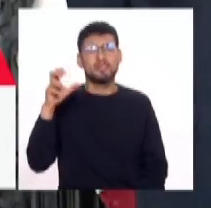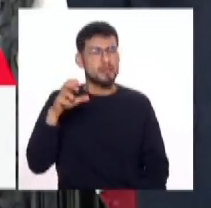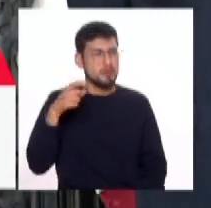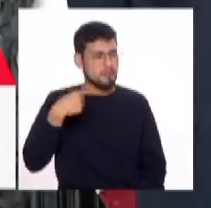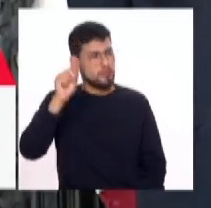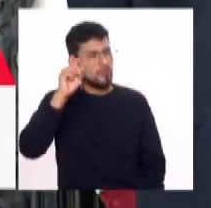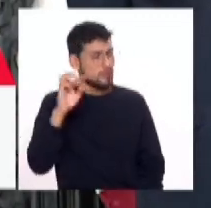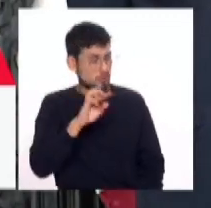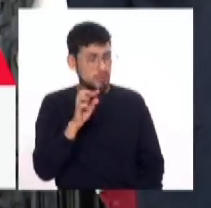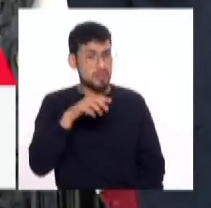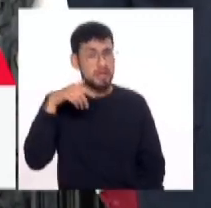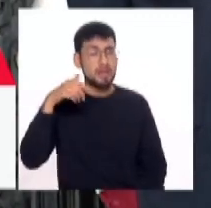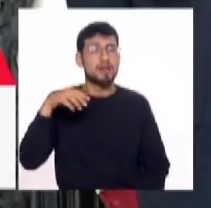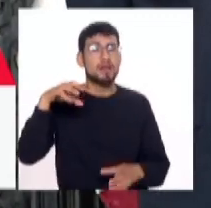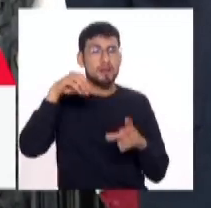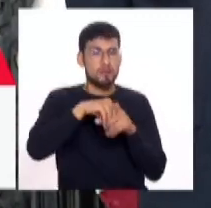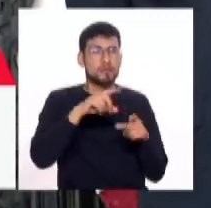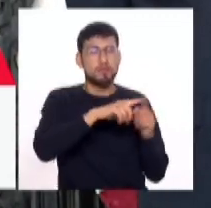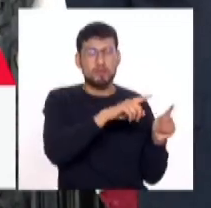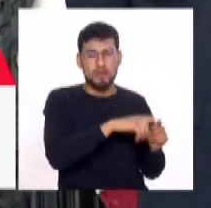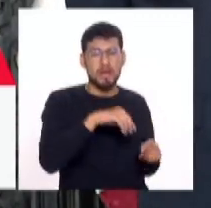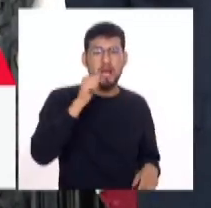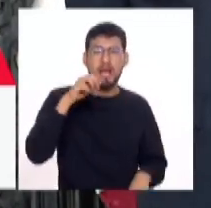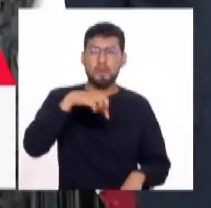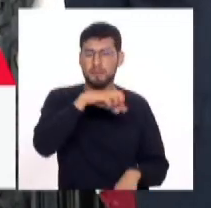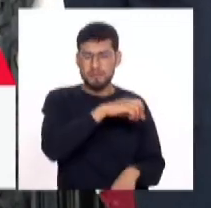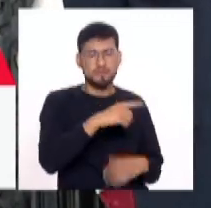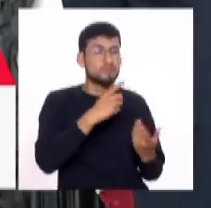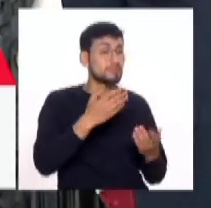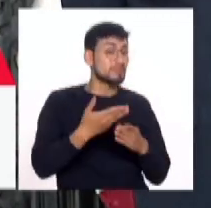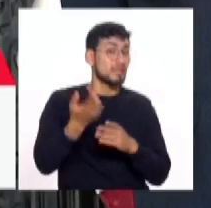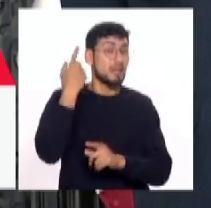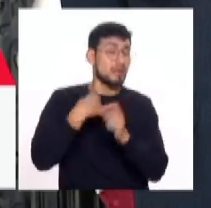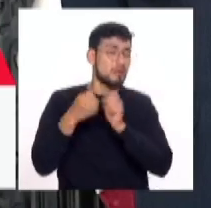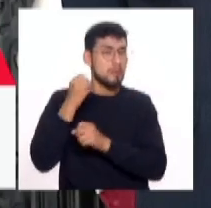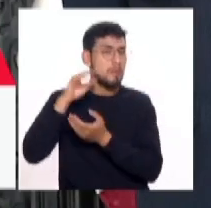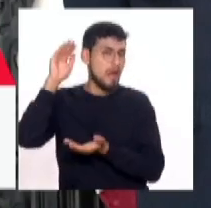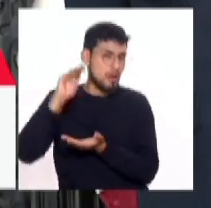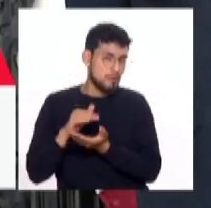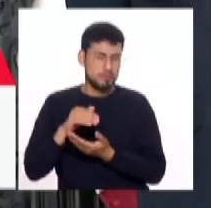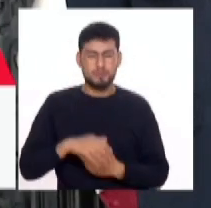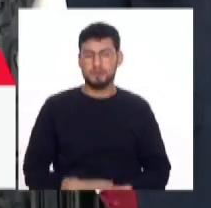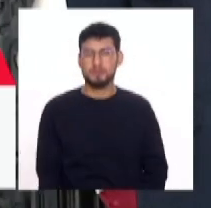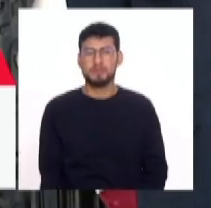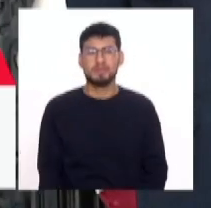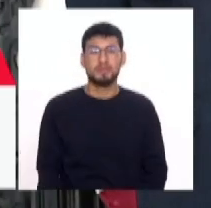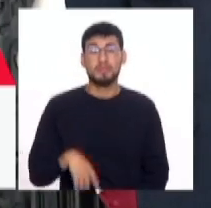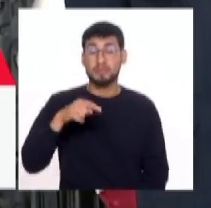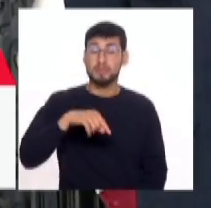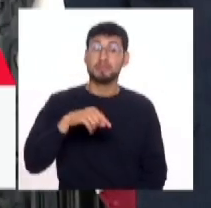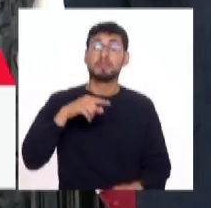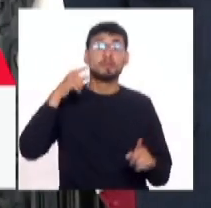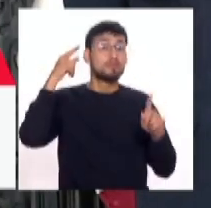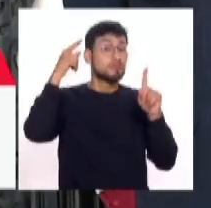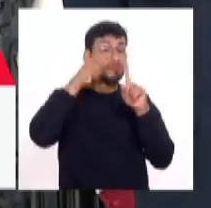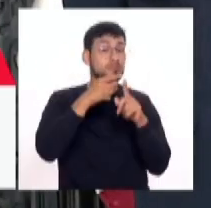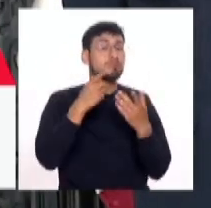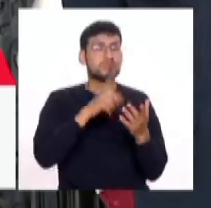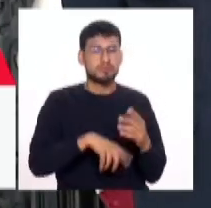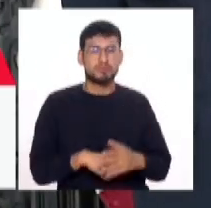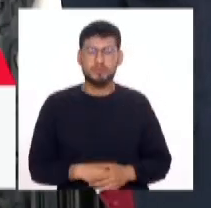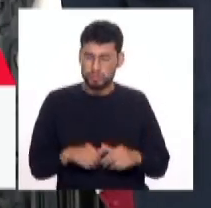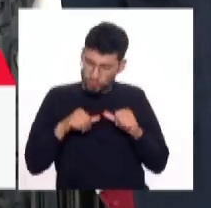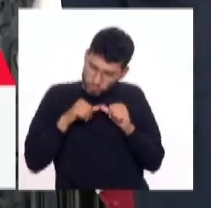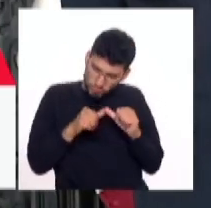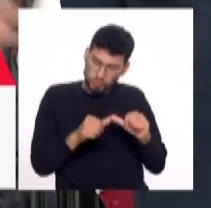de dólares en APPs, por encima de lo que se adjudicó el año pasado, y este proyecto busca seguir en